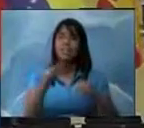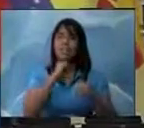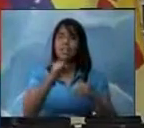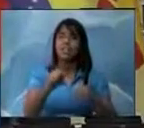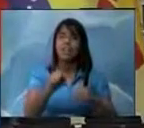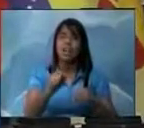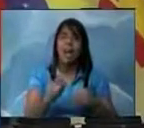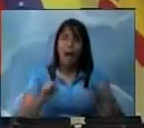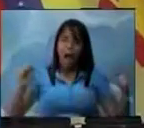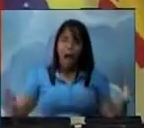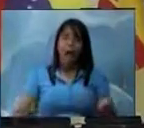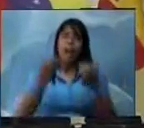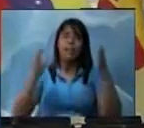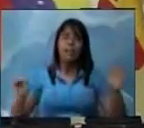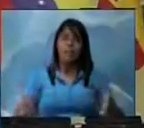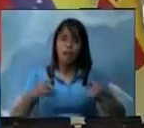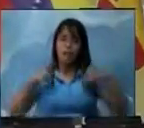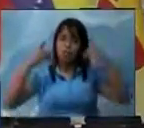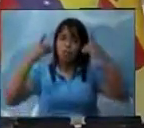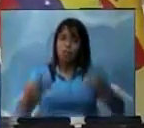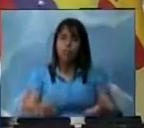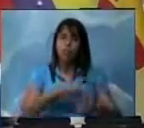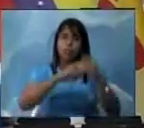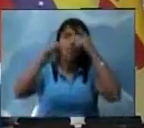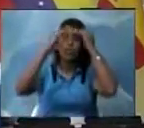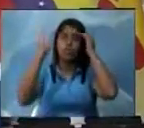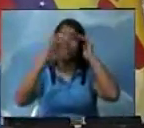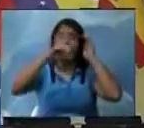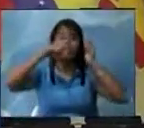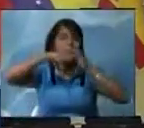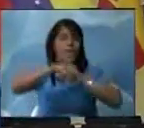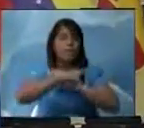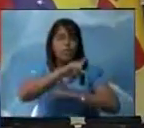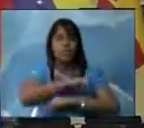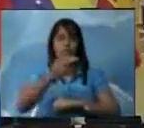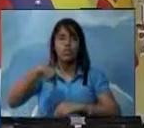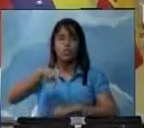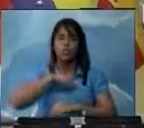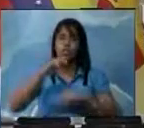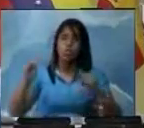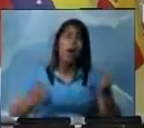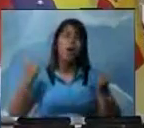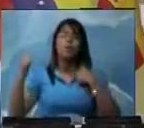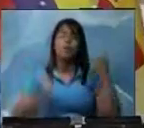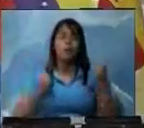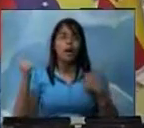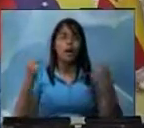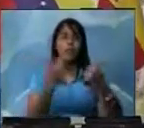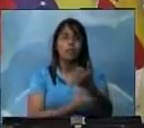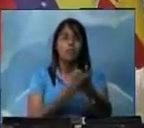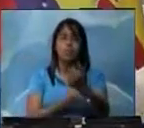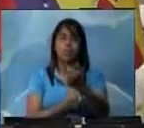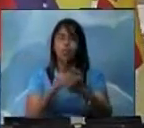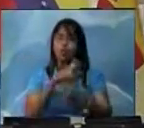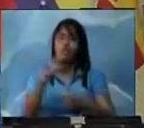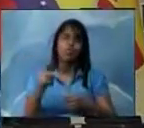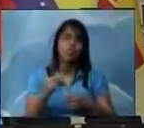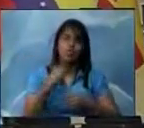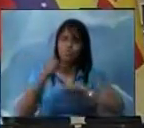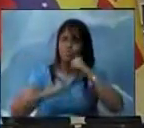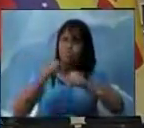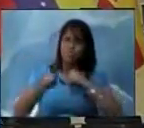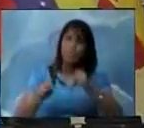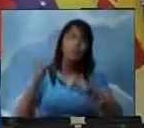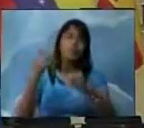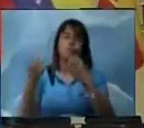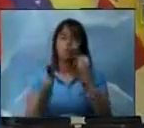esa gracia, avivar el don de Dios que está dentro de nosotros, avivarlo, mis amados hermanos. Amén. No correr en